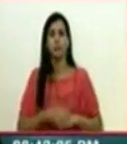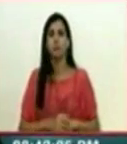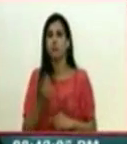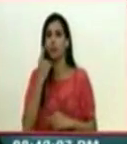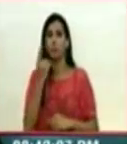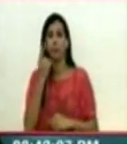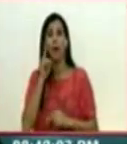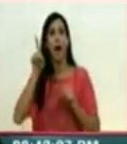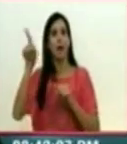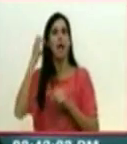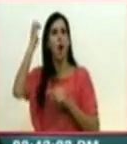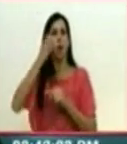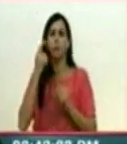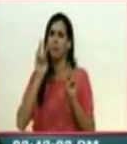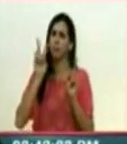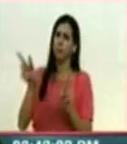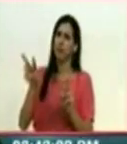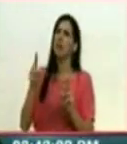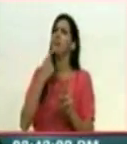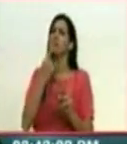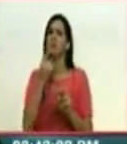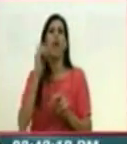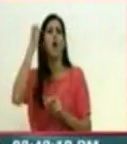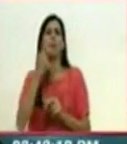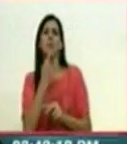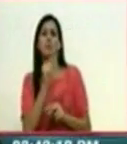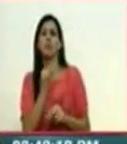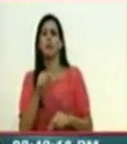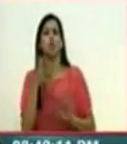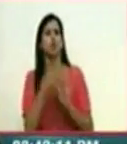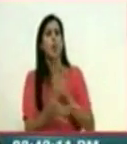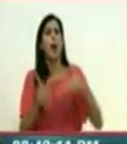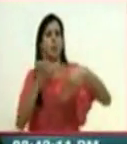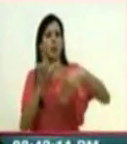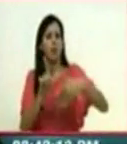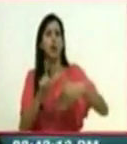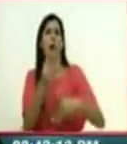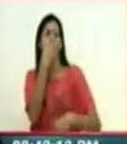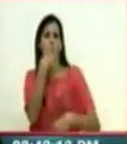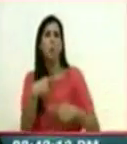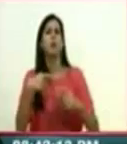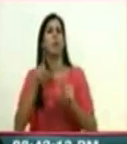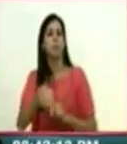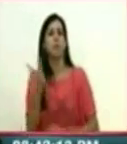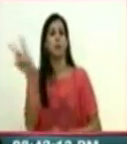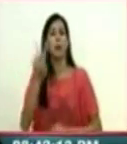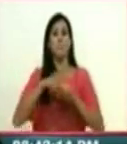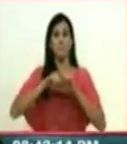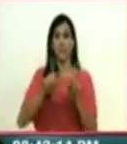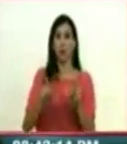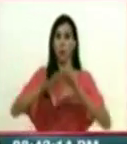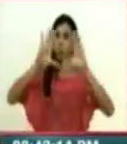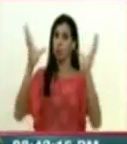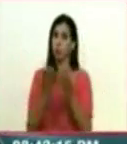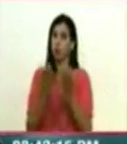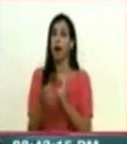Constantemente desde Europa se emiten críticas y recomendaciones sobre América Latina y Venezuela. Sin embargo, el mundo